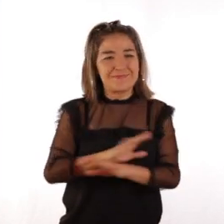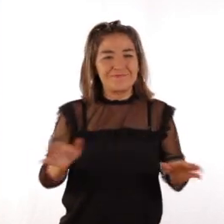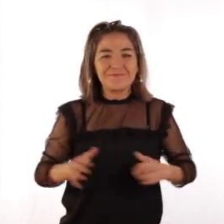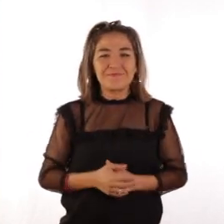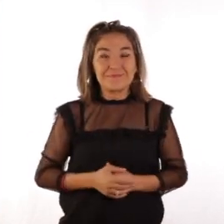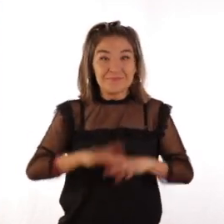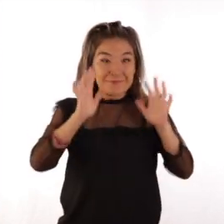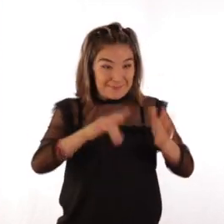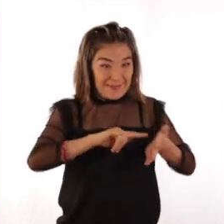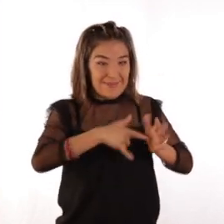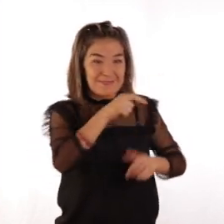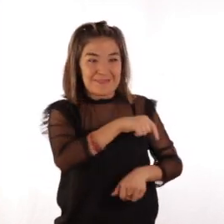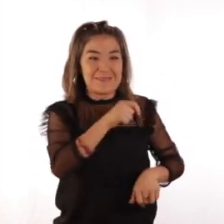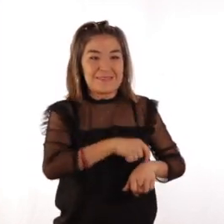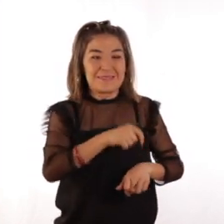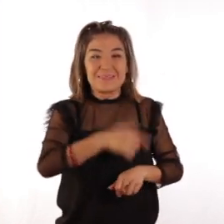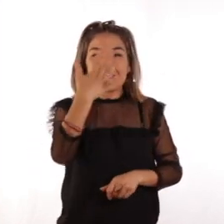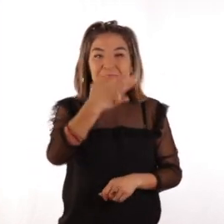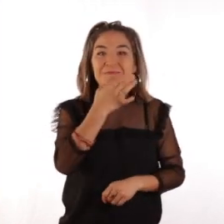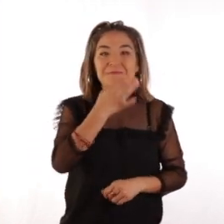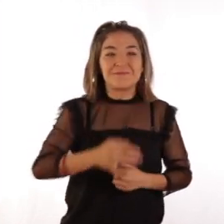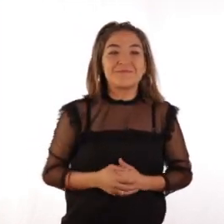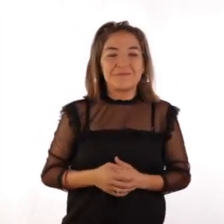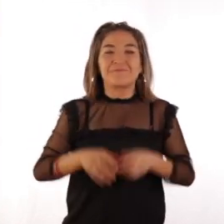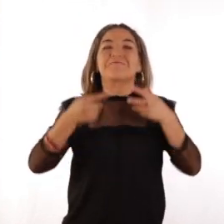Venga. Producción, tiempo el reloj, por favor.